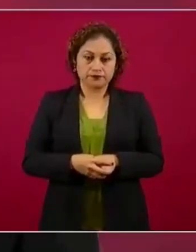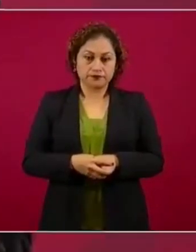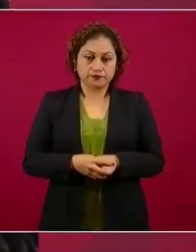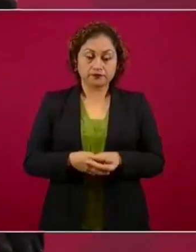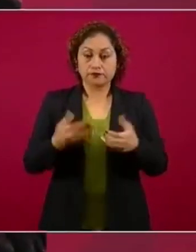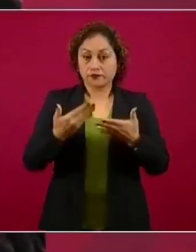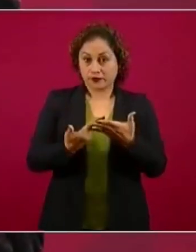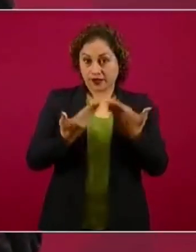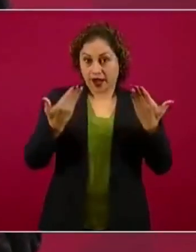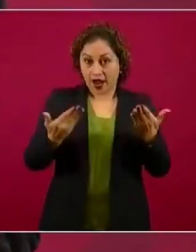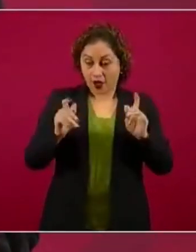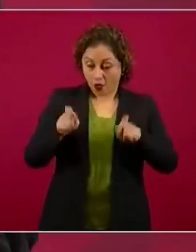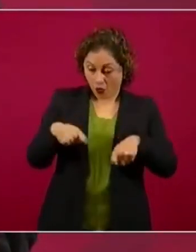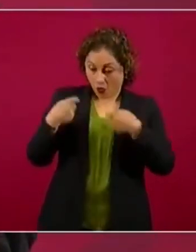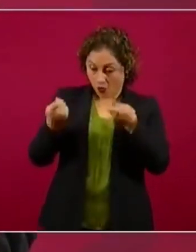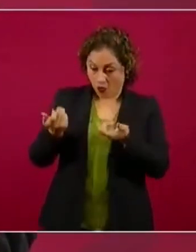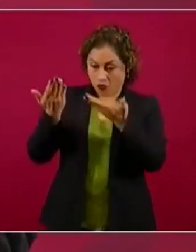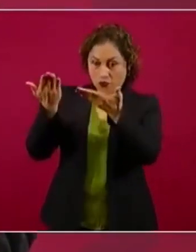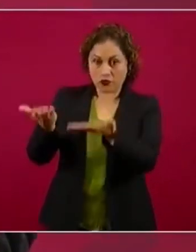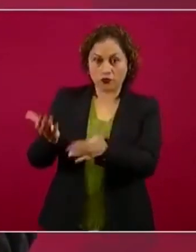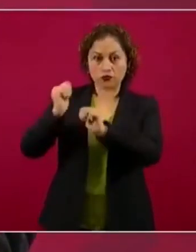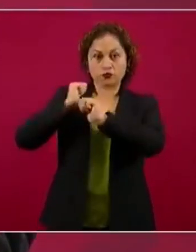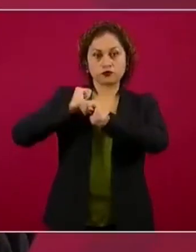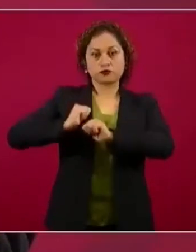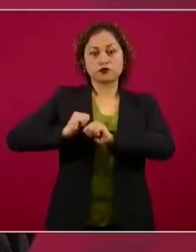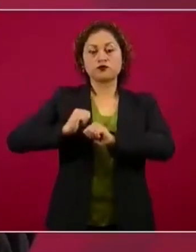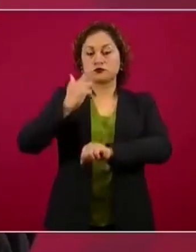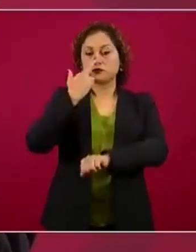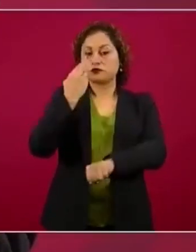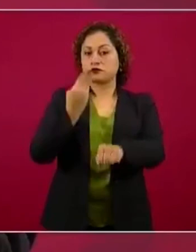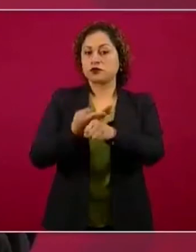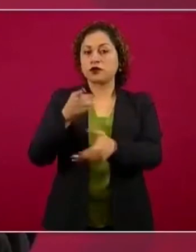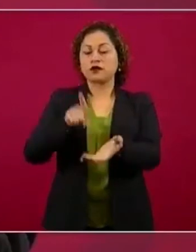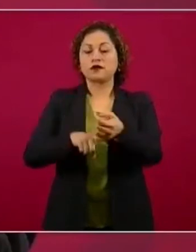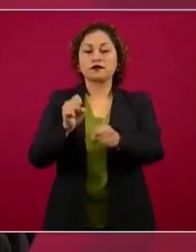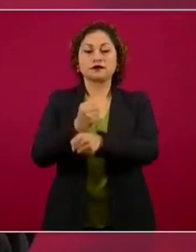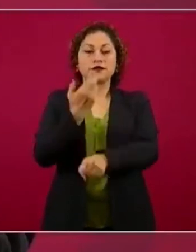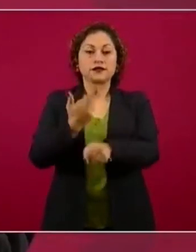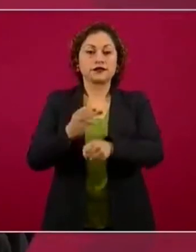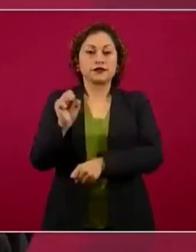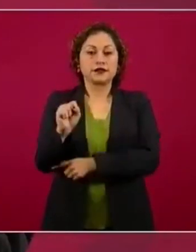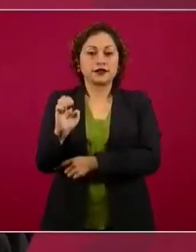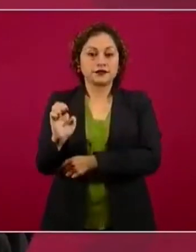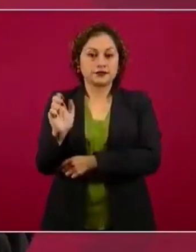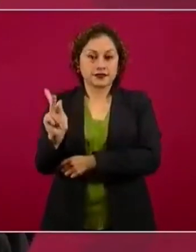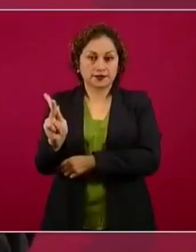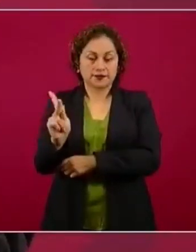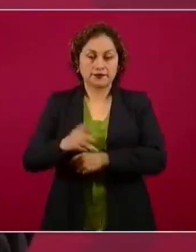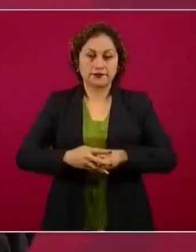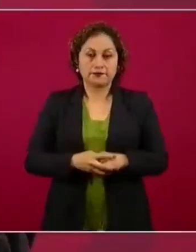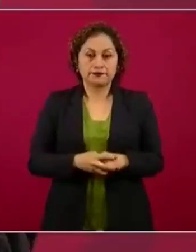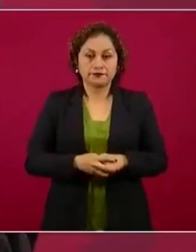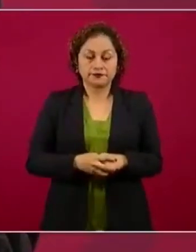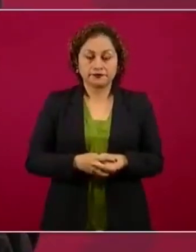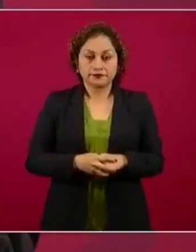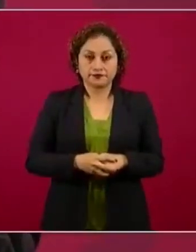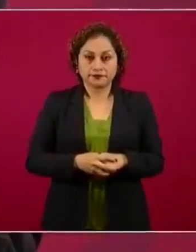Ahora va a estar en la Secretaría de Educación Pública. Ya